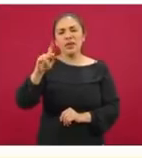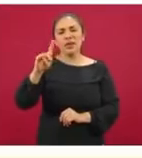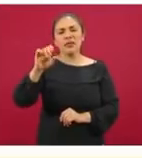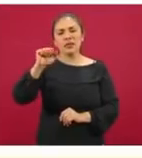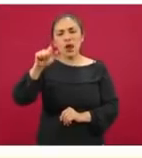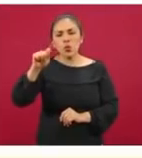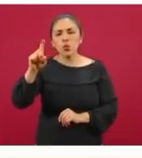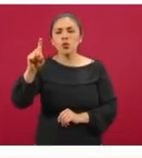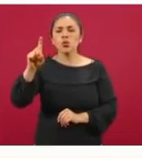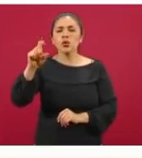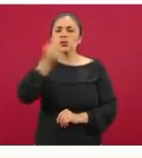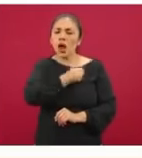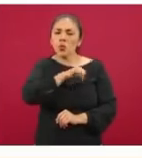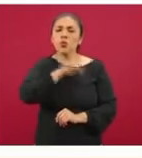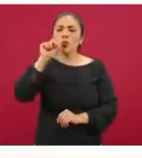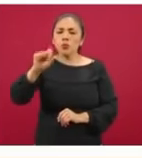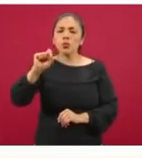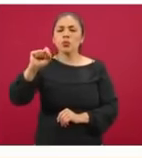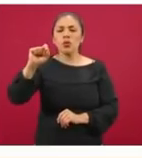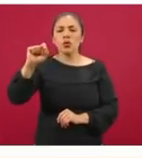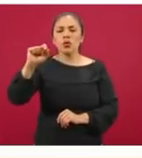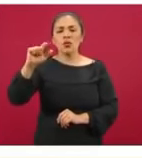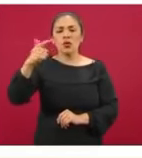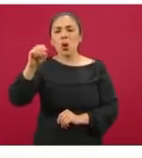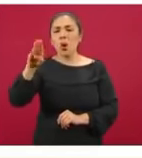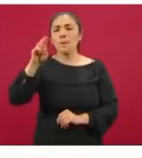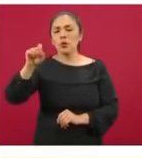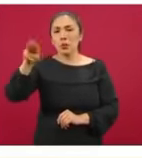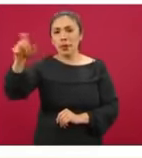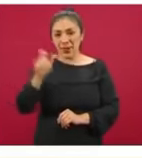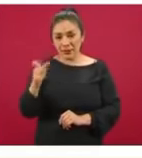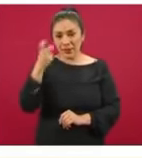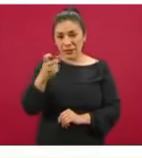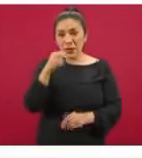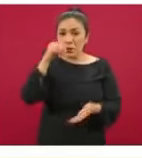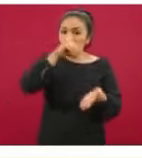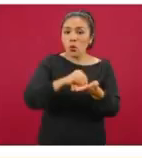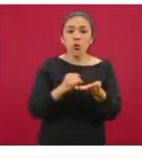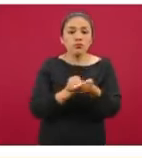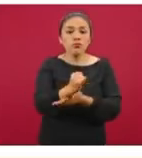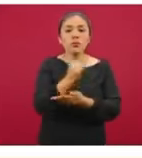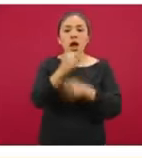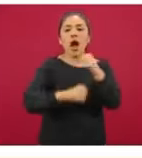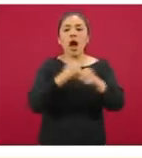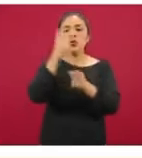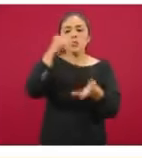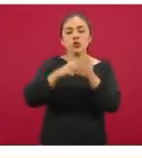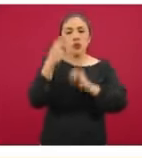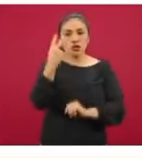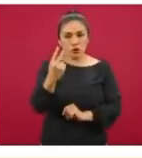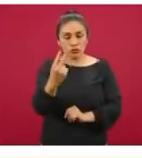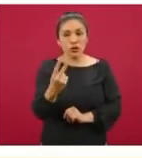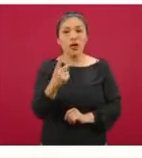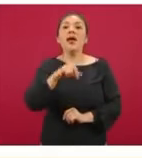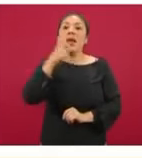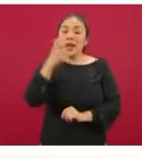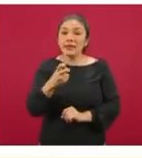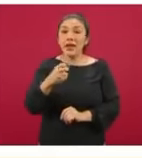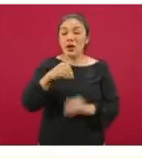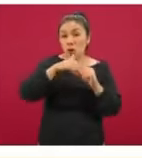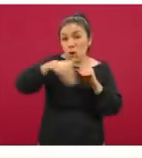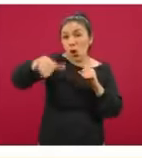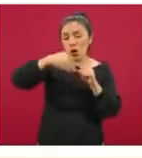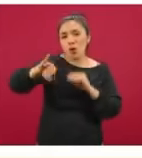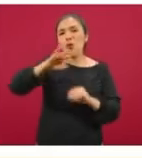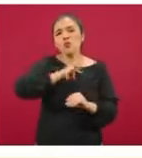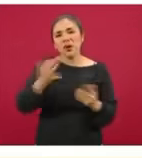notifica@dgpisalud.gov.mx, esto en el año 2002 y entonces ahora a través de este nuevo mecanismo que era el correo electrónico se puede hacer la integración